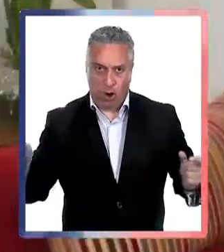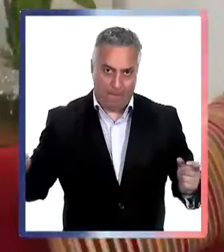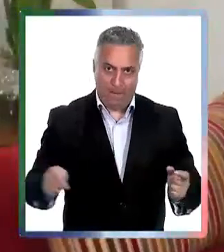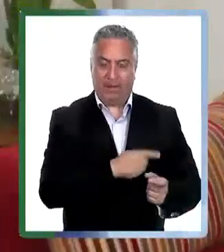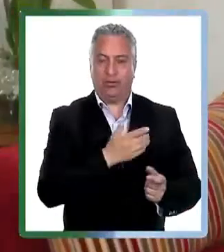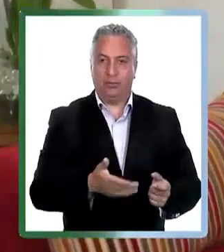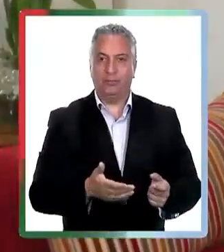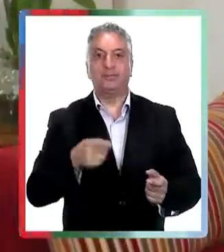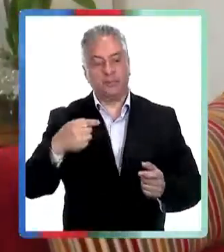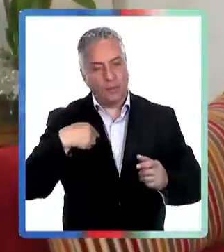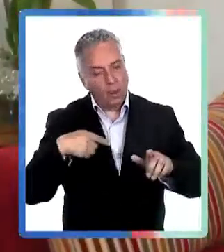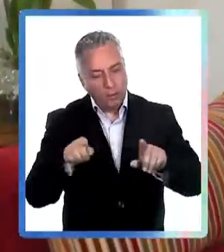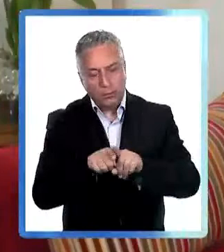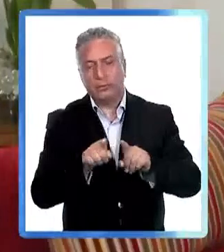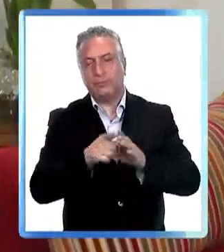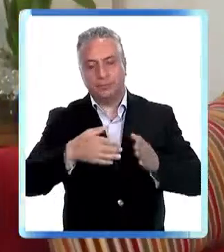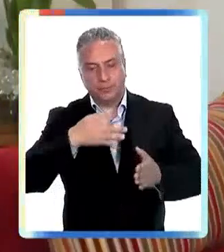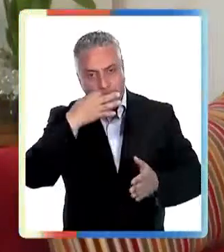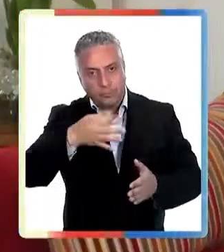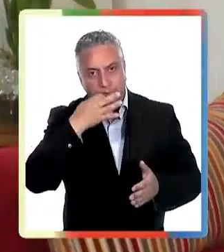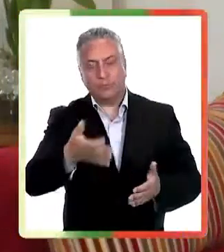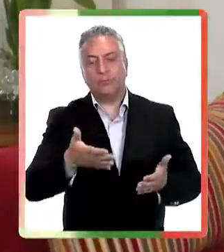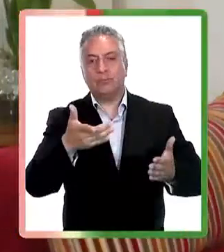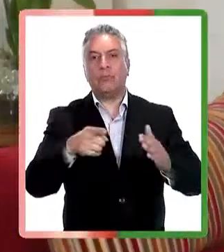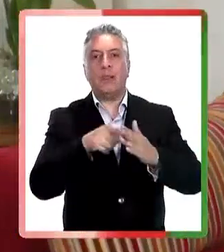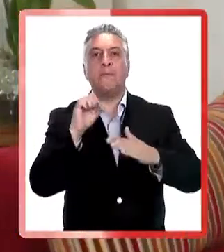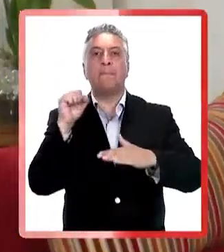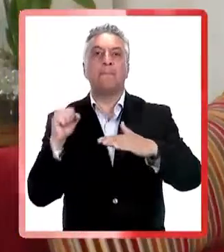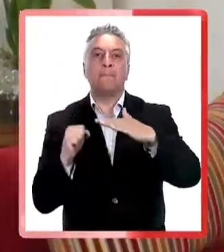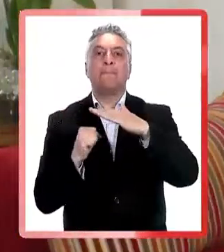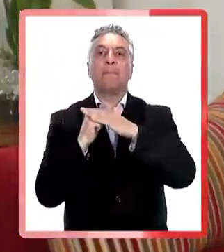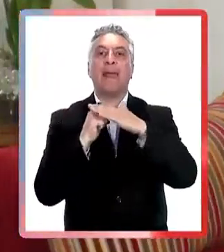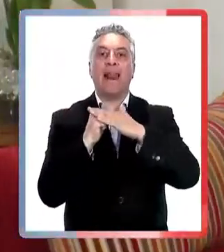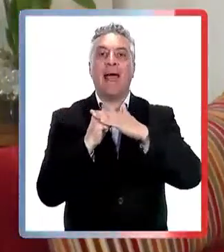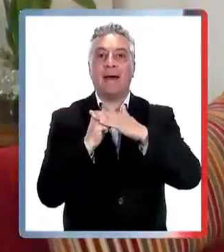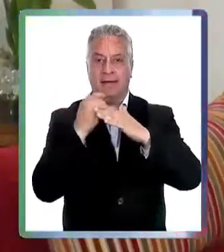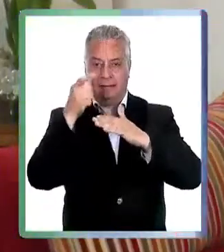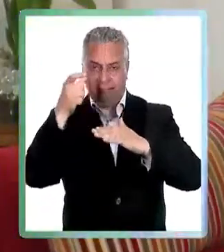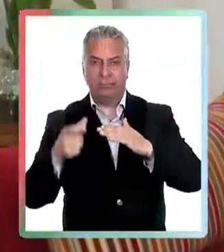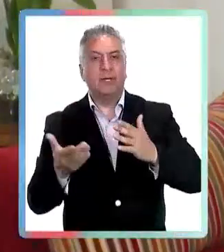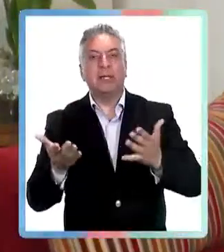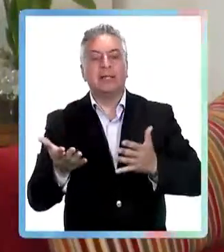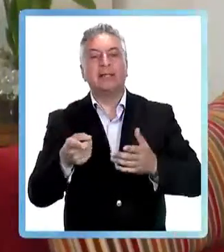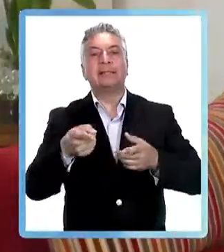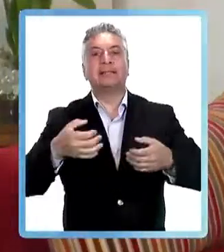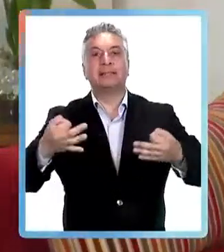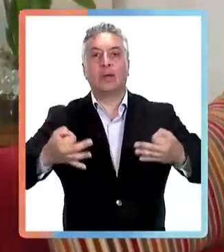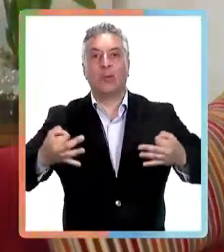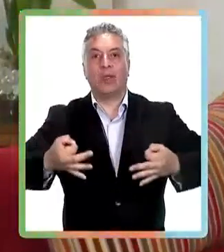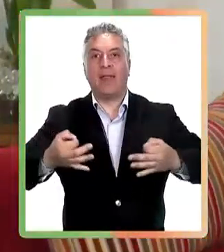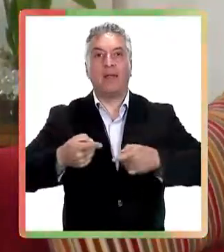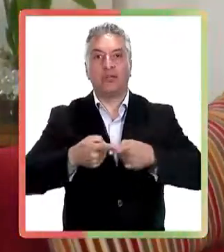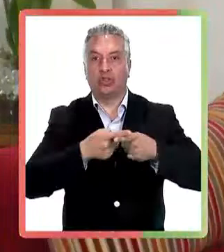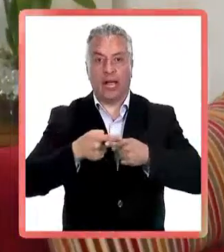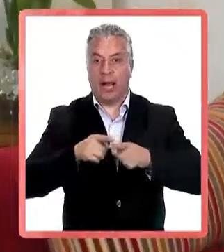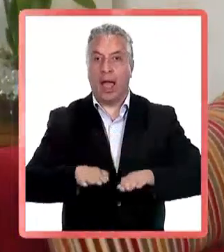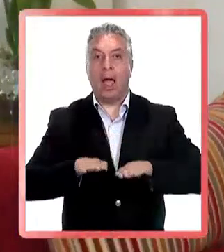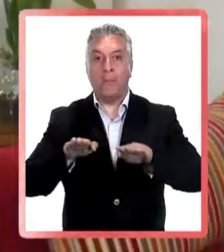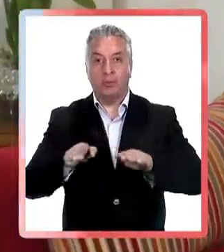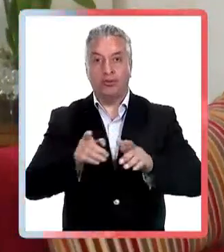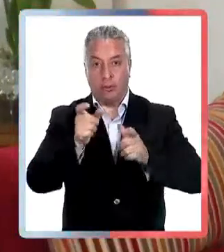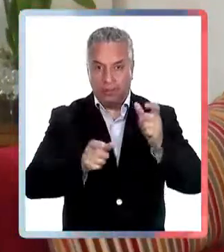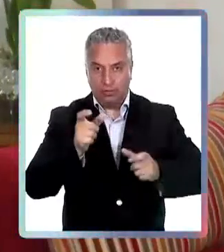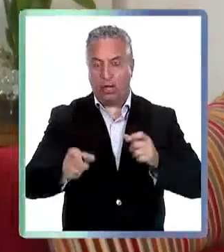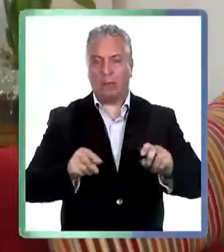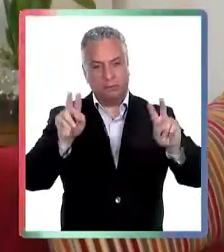lo tanto, cuando hablamos, por ejemplo, del pilar de la seguridad social, el apoyo a las personas,